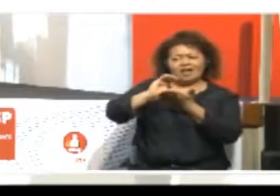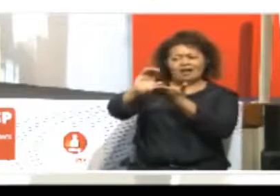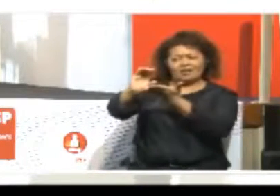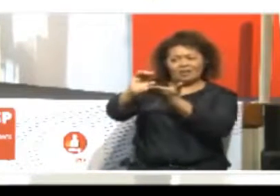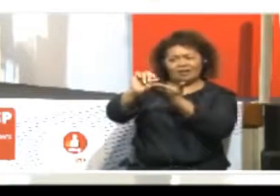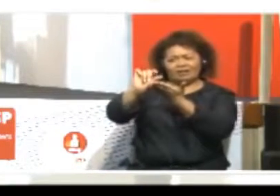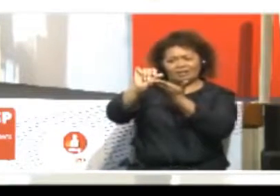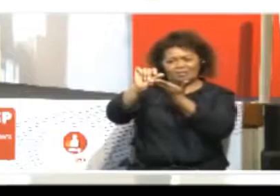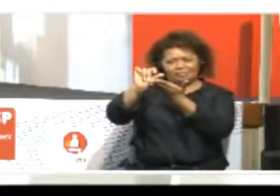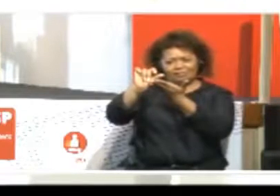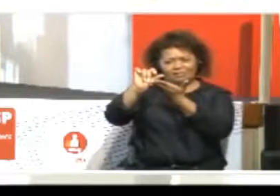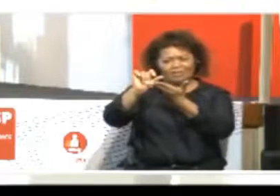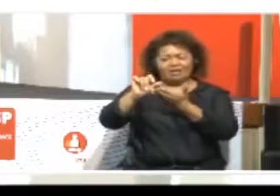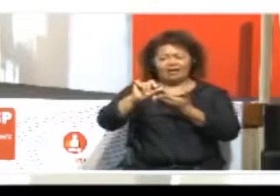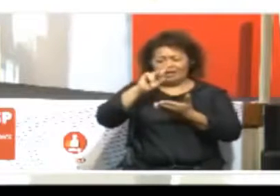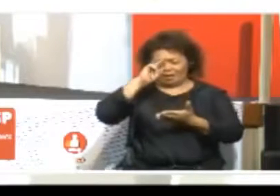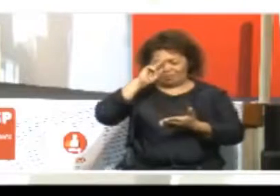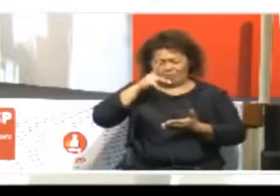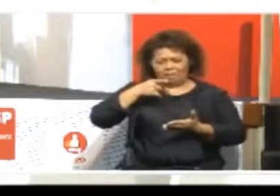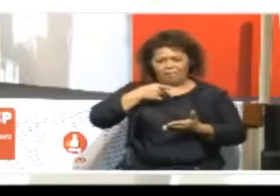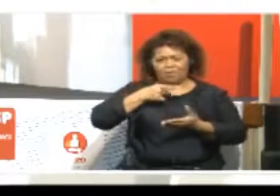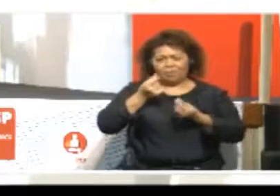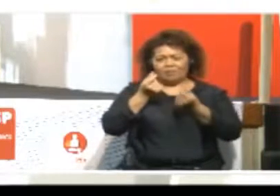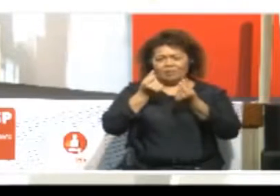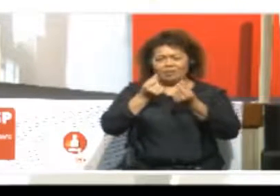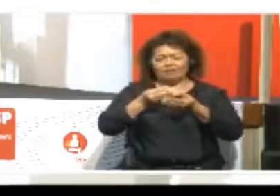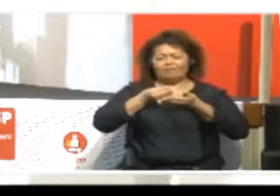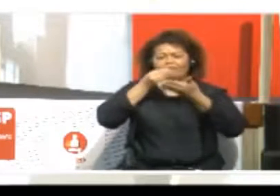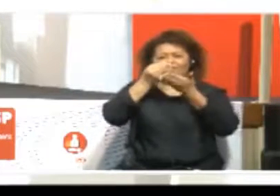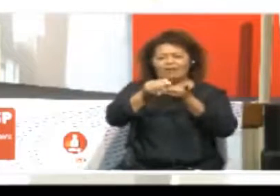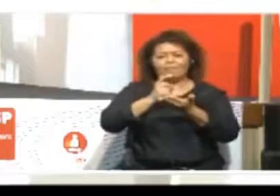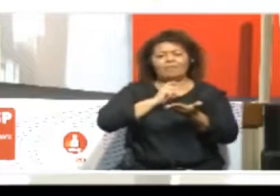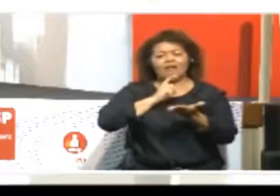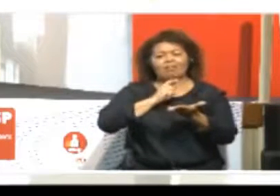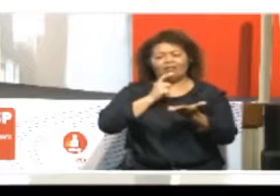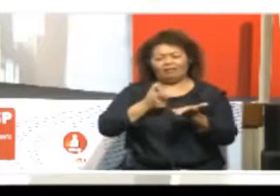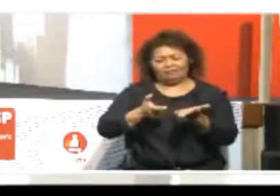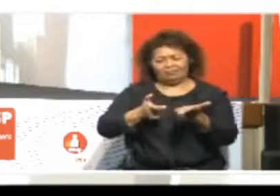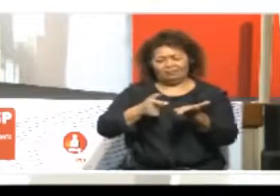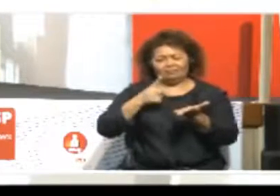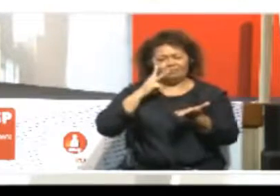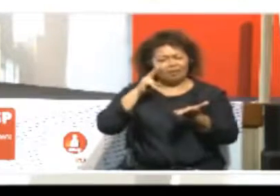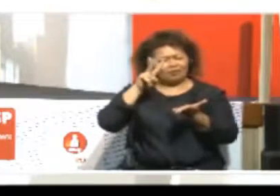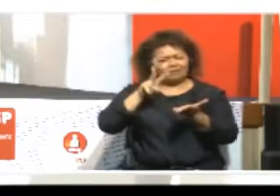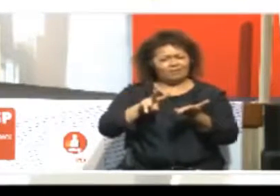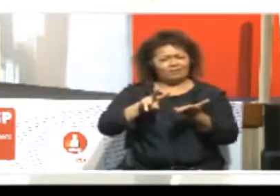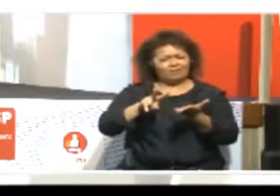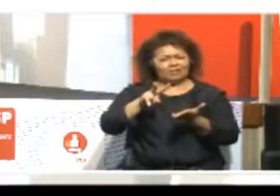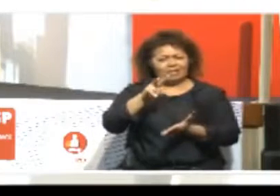por qué dar a nadie. Pero sí vimos que de esos